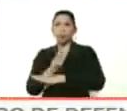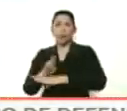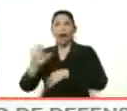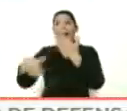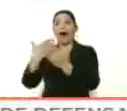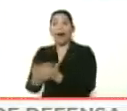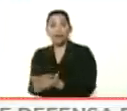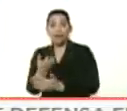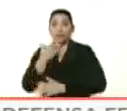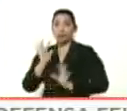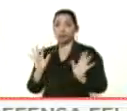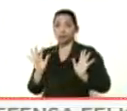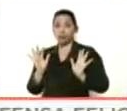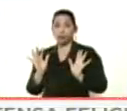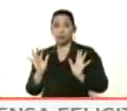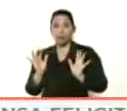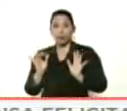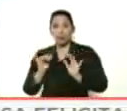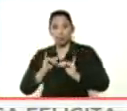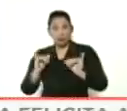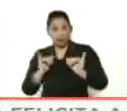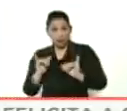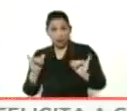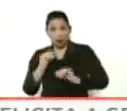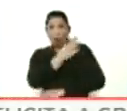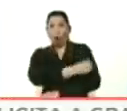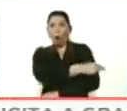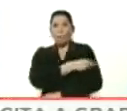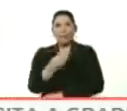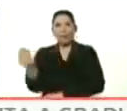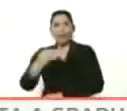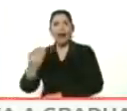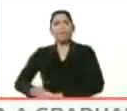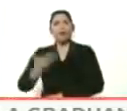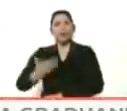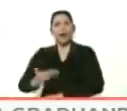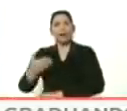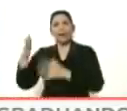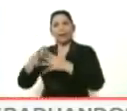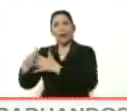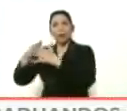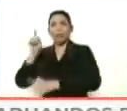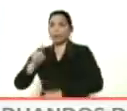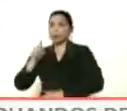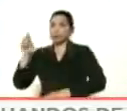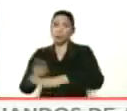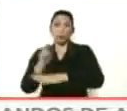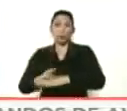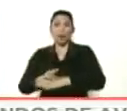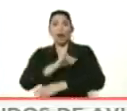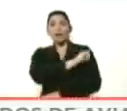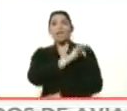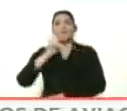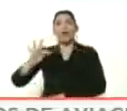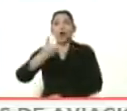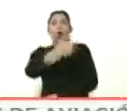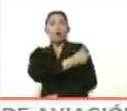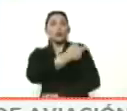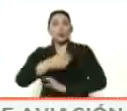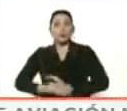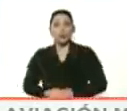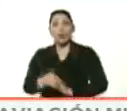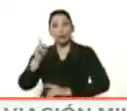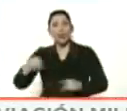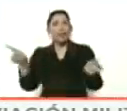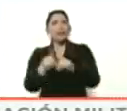que el Mass General, que es el hospital más importante de Massachusetts, publicó la necesidad del uso del interferón alfa 1. Igual con la